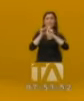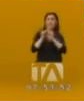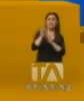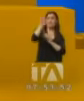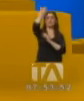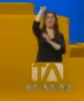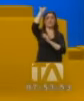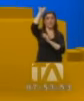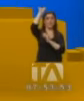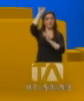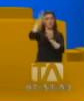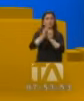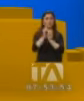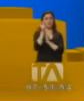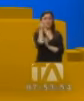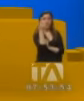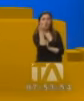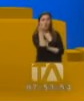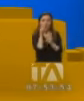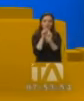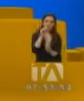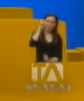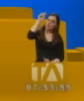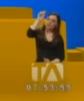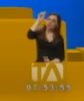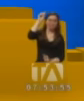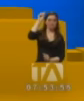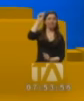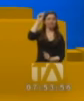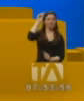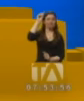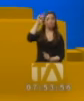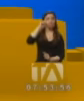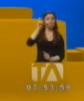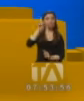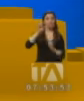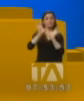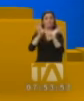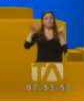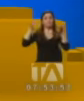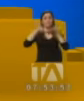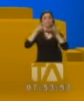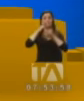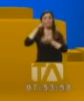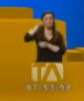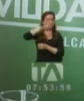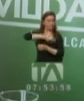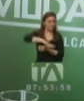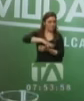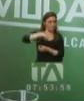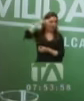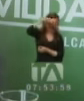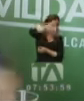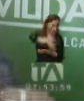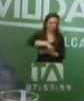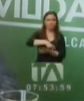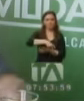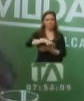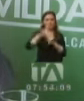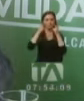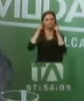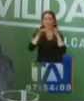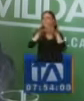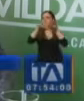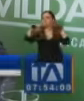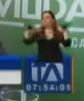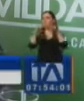de una cabina habrá 12 metros de distancia y que la vista dentro de la misma será horizontal. La gente cree que el